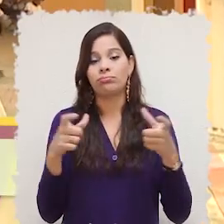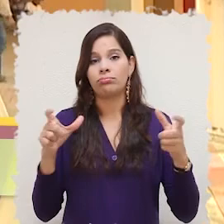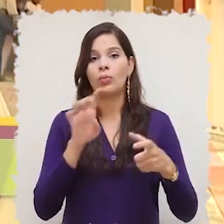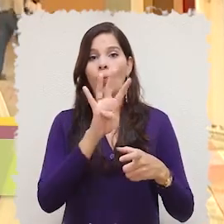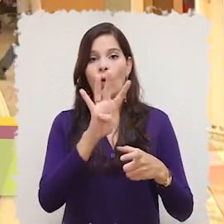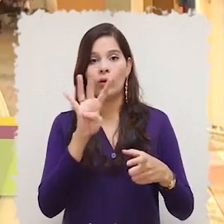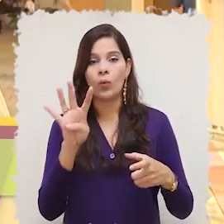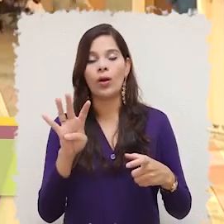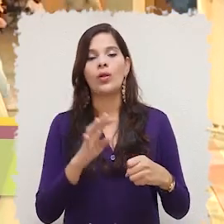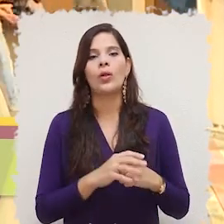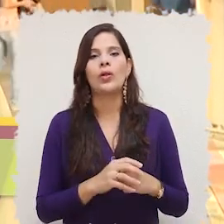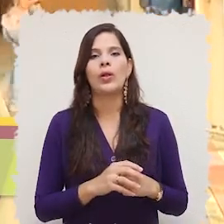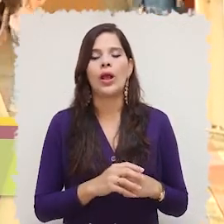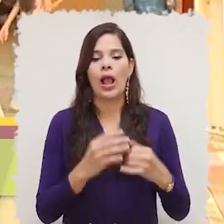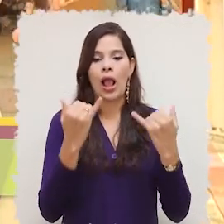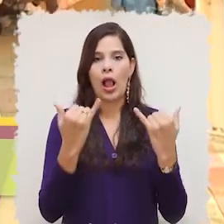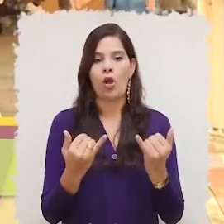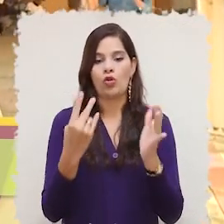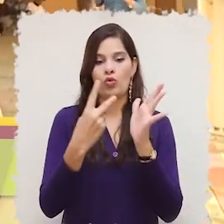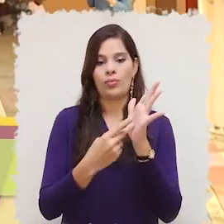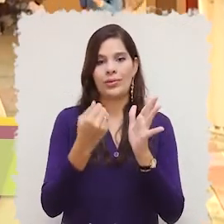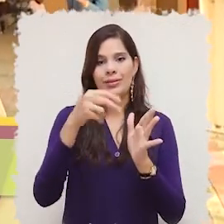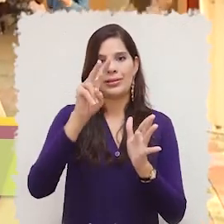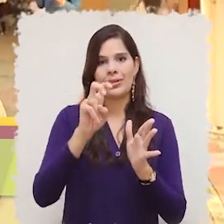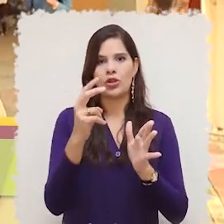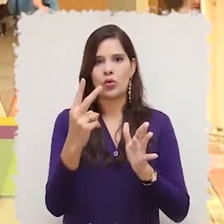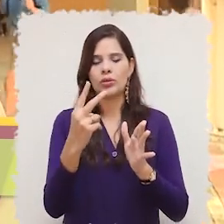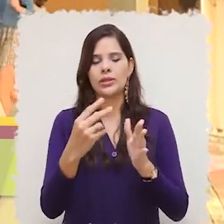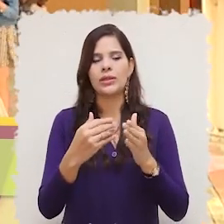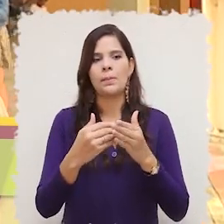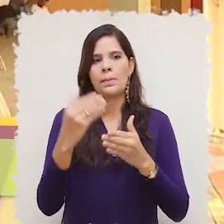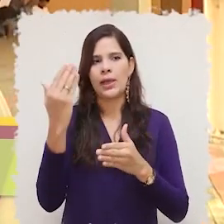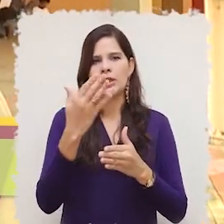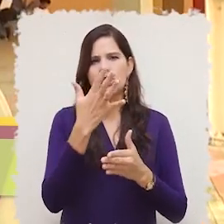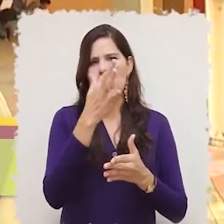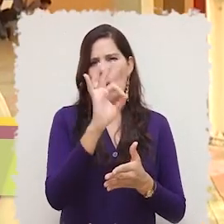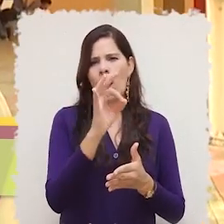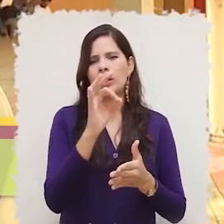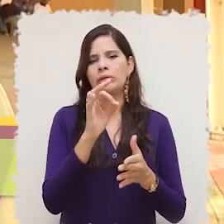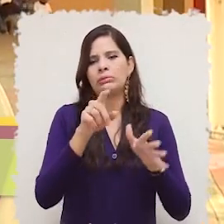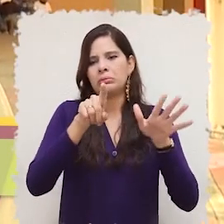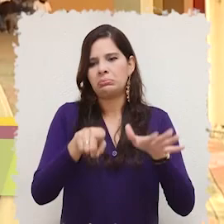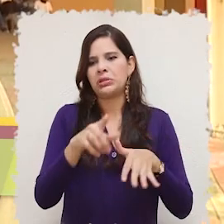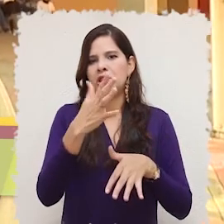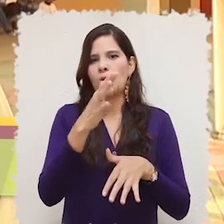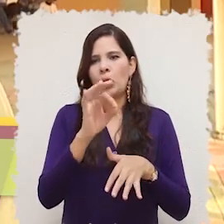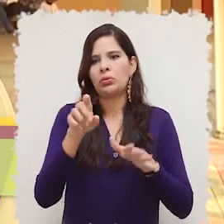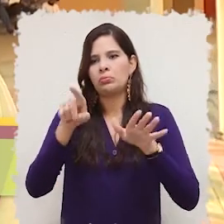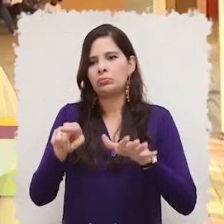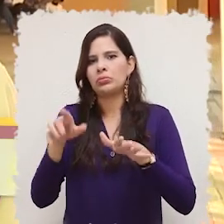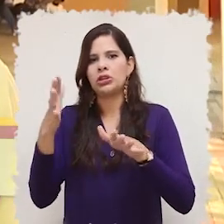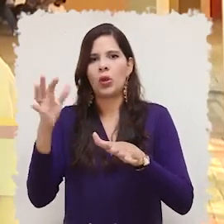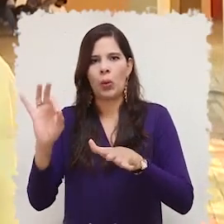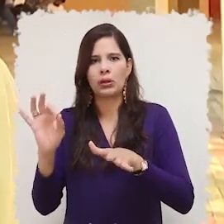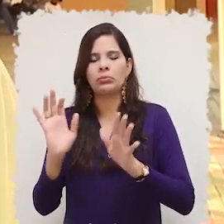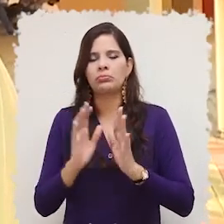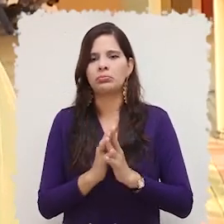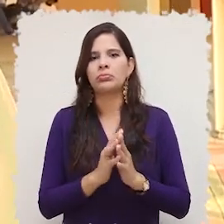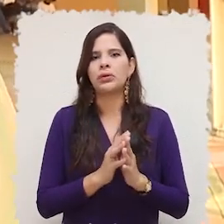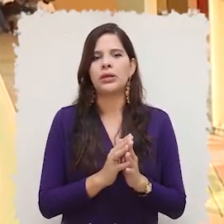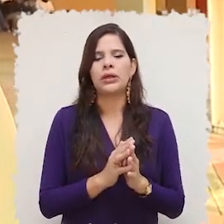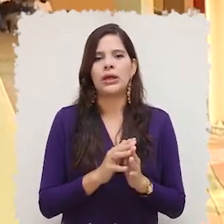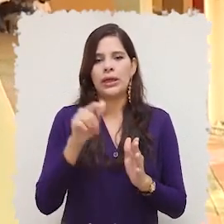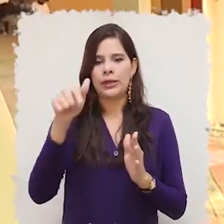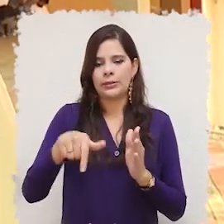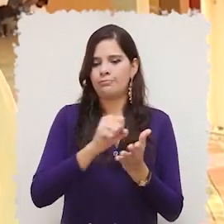tener, desde este año comenzamos con 50 cupos por convocatoria, es decir, para enviar a 100 estudiantes por año